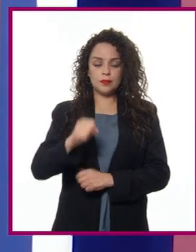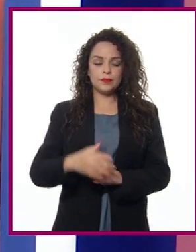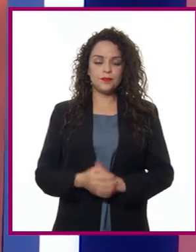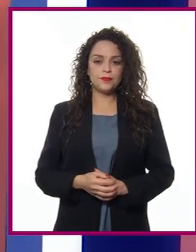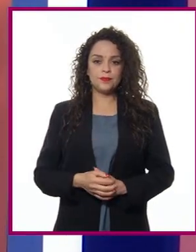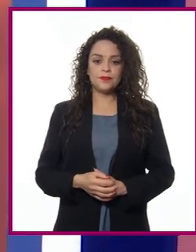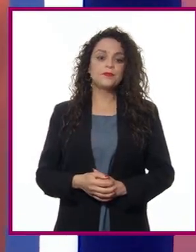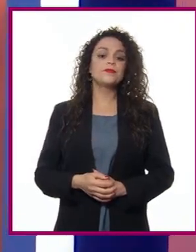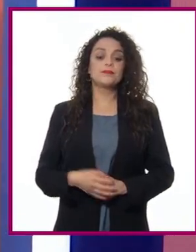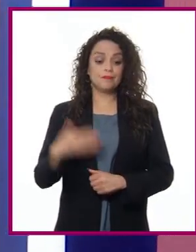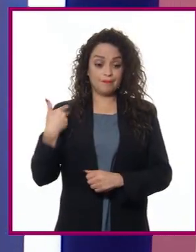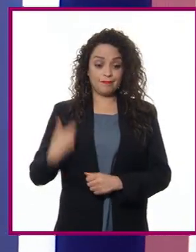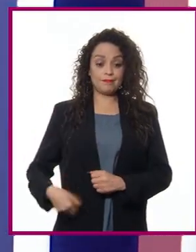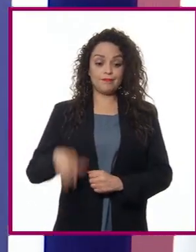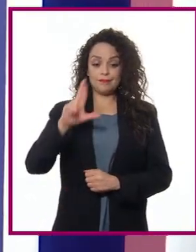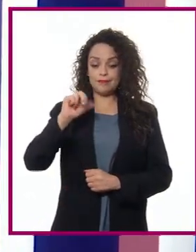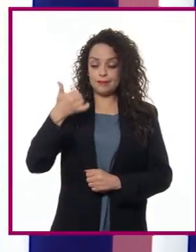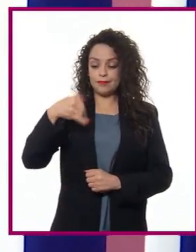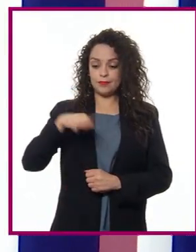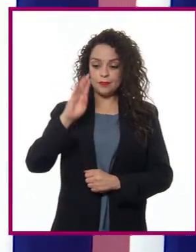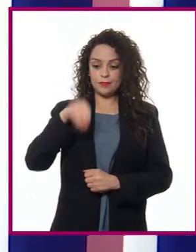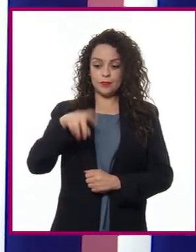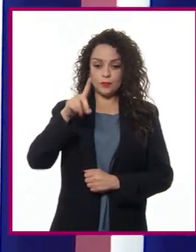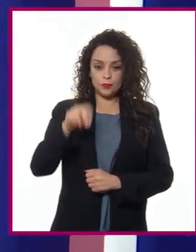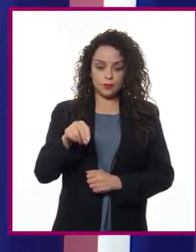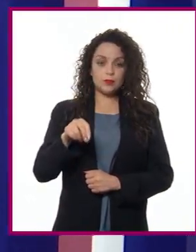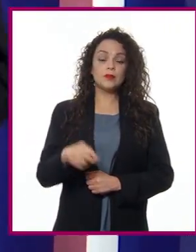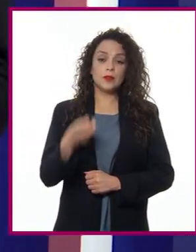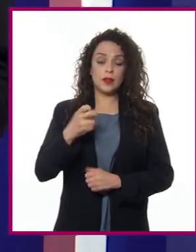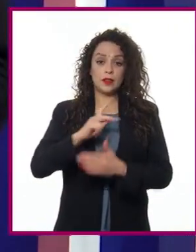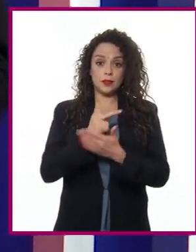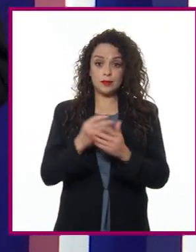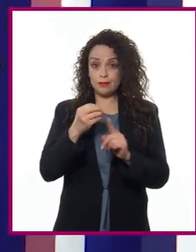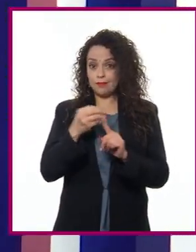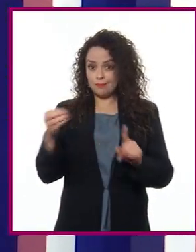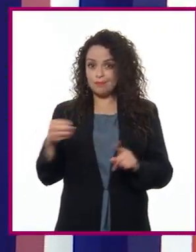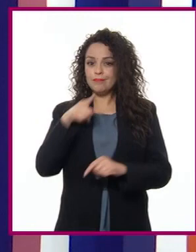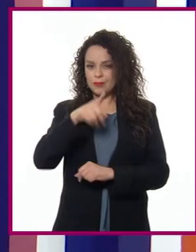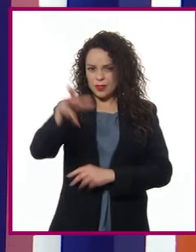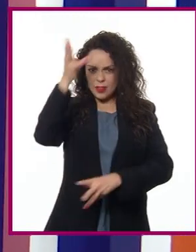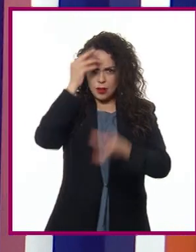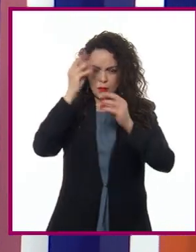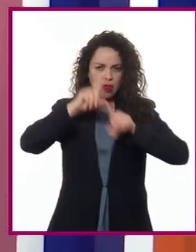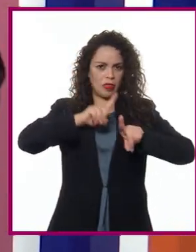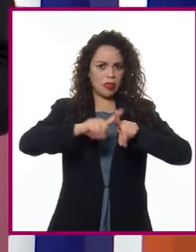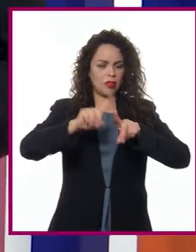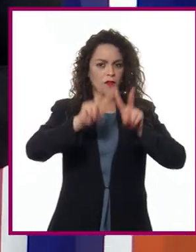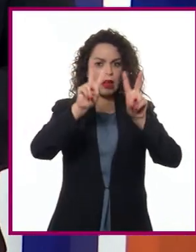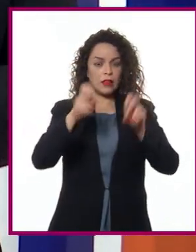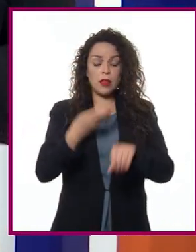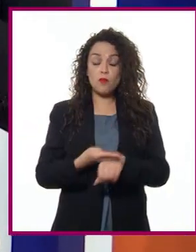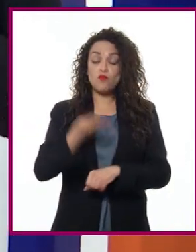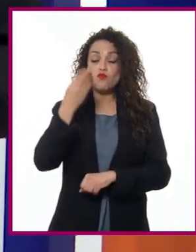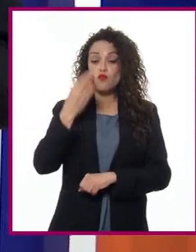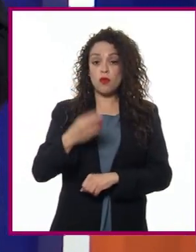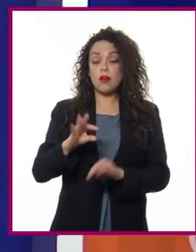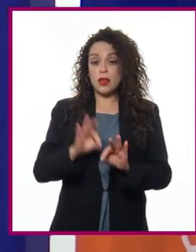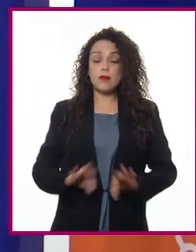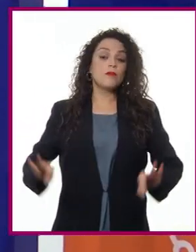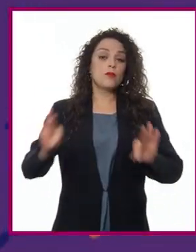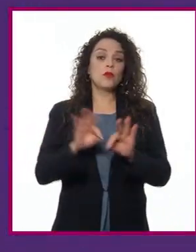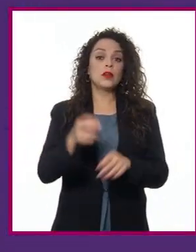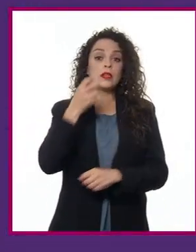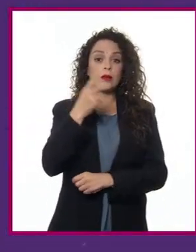Y el mío, Raimundo Antonio Arellano Serrano. Seguramente durante estas sesiones han aprendido temas muy importantes, por lo que hemos invitado a considerar